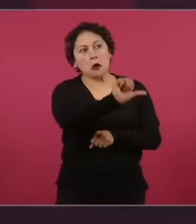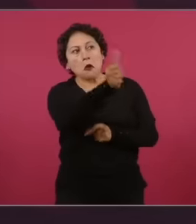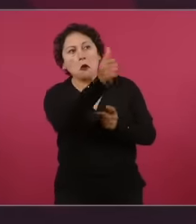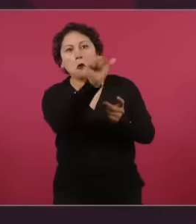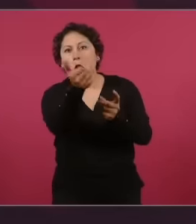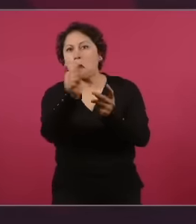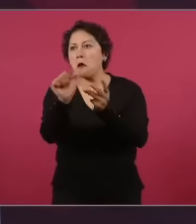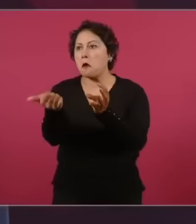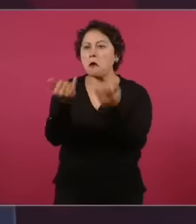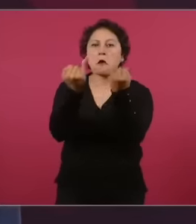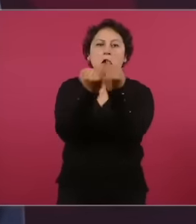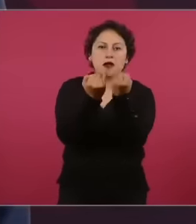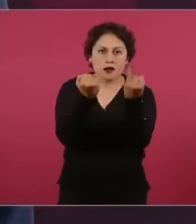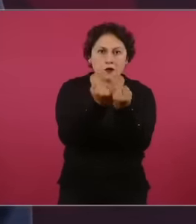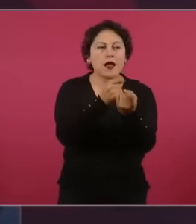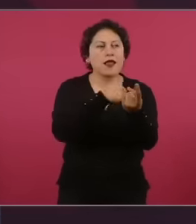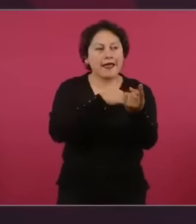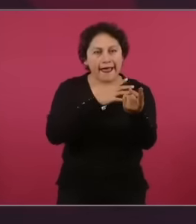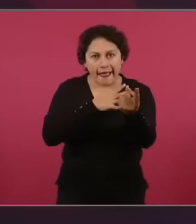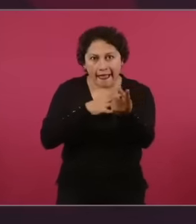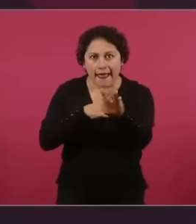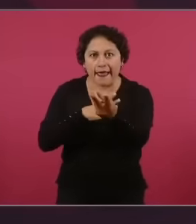ya sea porque